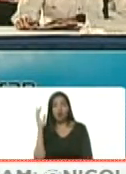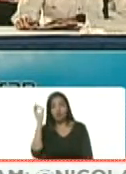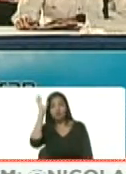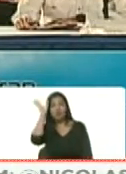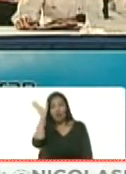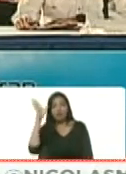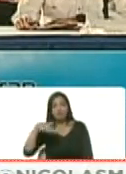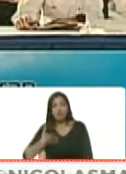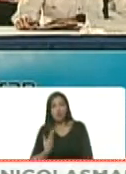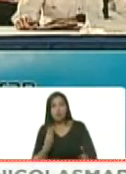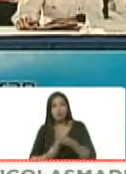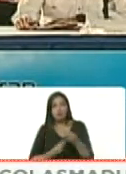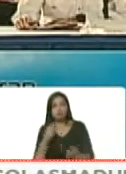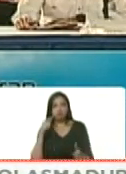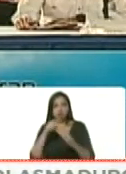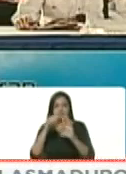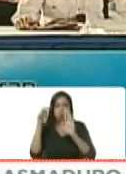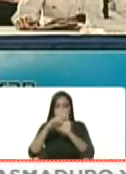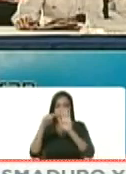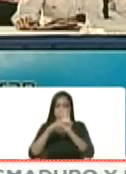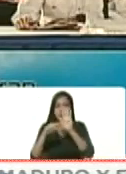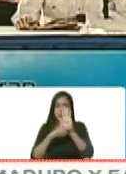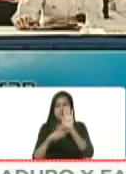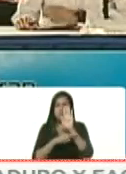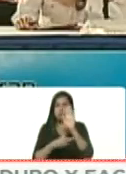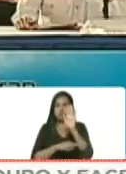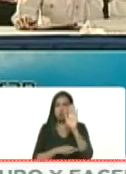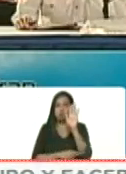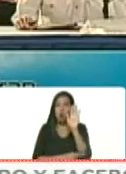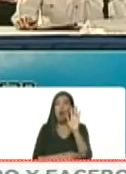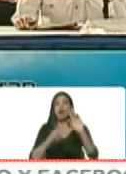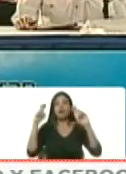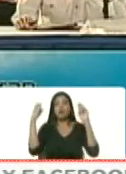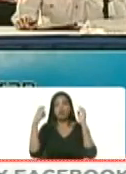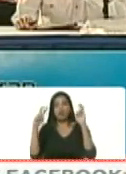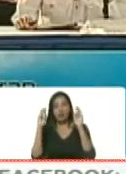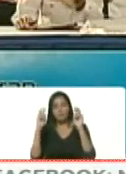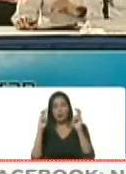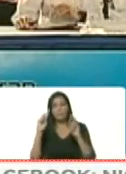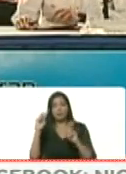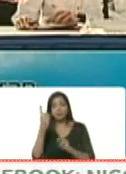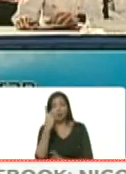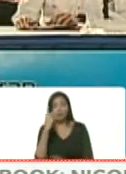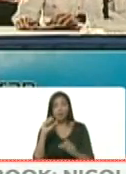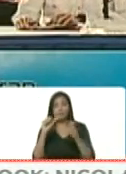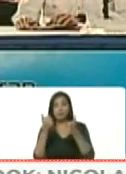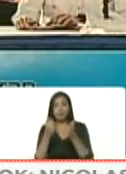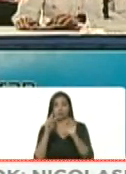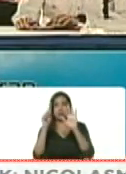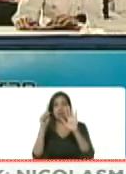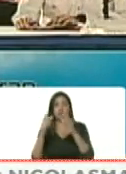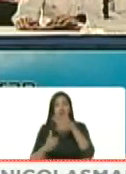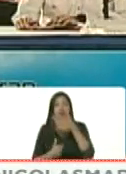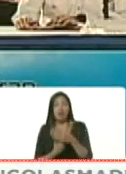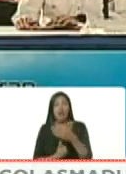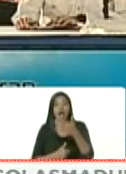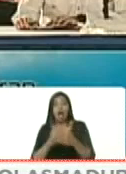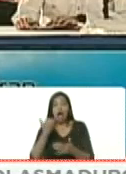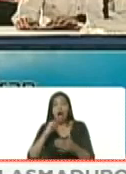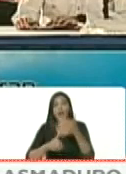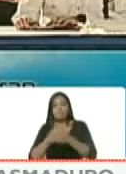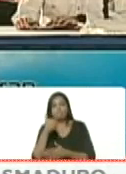una agenda de puntos, temas. Empezamos por 6, ya van mucho más de 6, no puedo